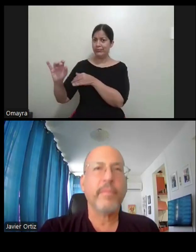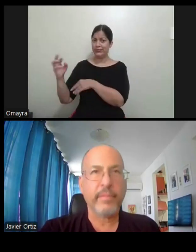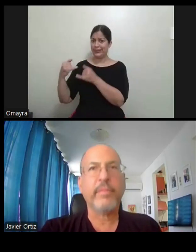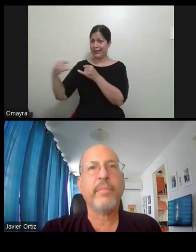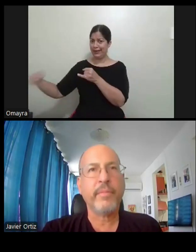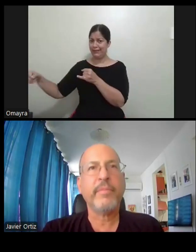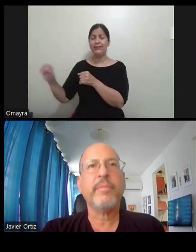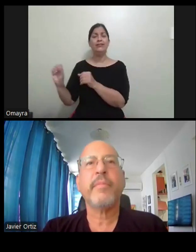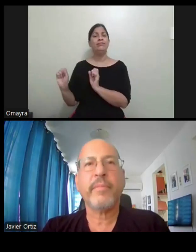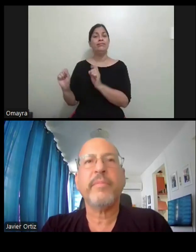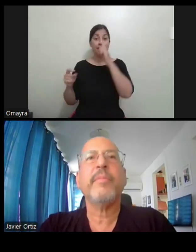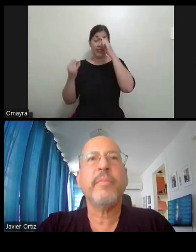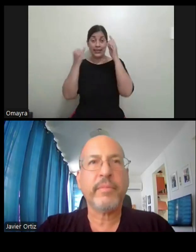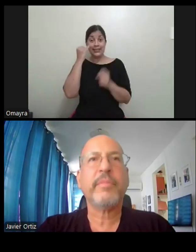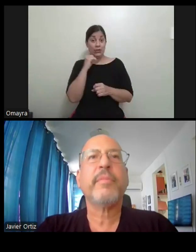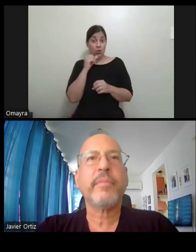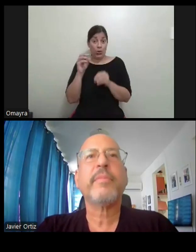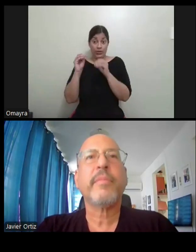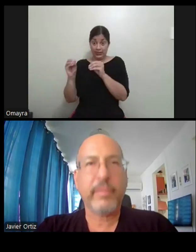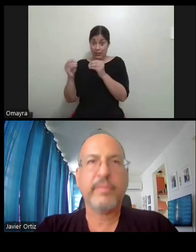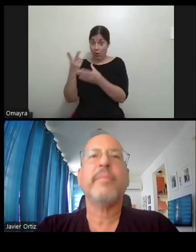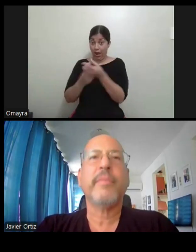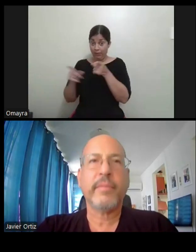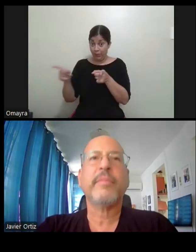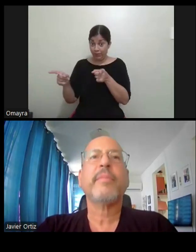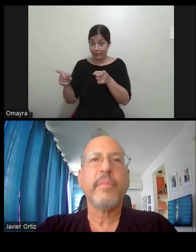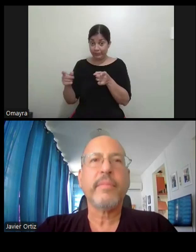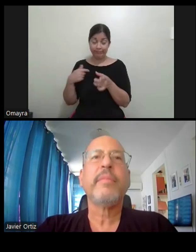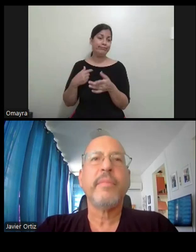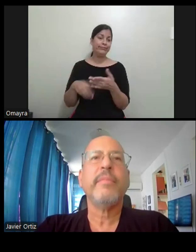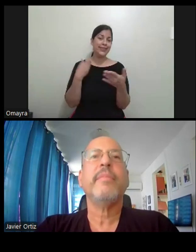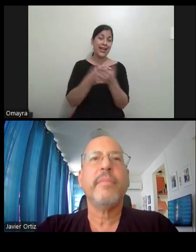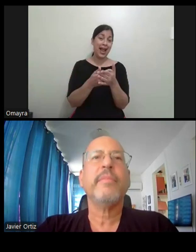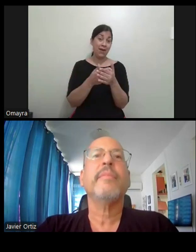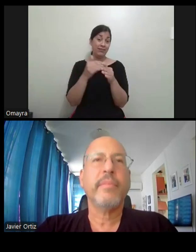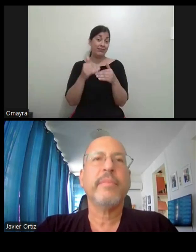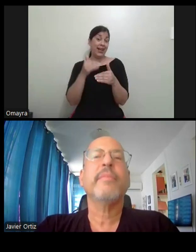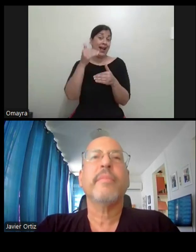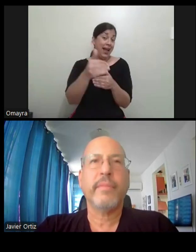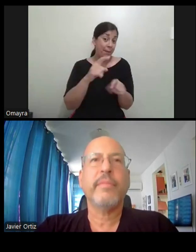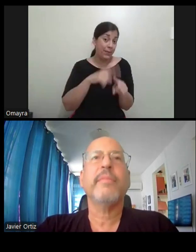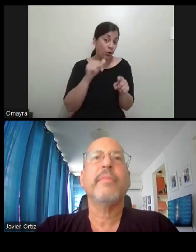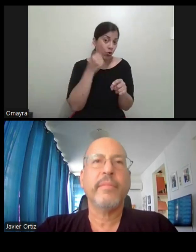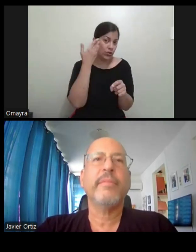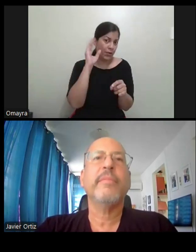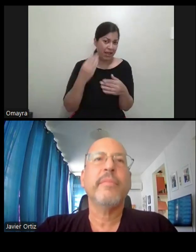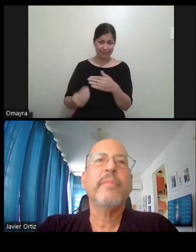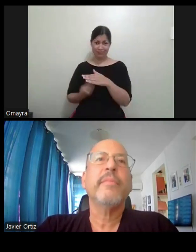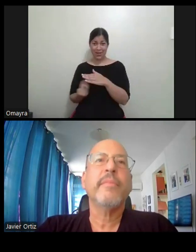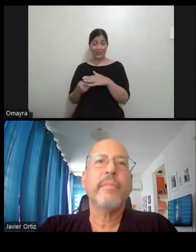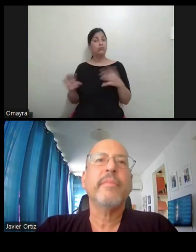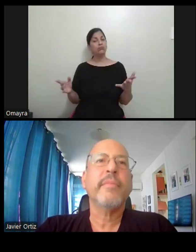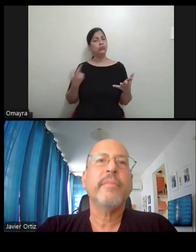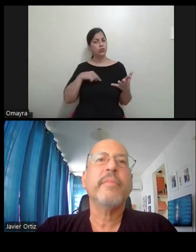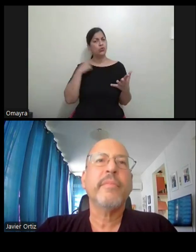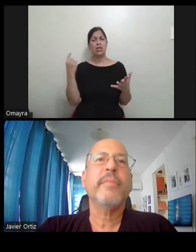de producción, el estudiante llegaba muy adelantado, pero no sabía lo básico. Entonces, era también un desfase. Si es que hemos estado siempre